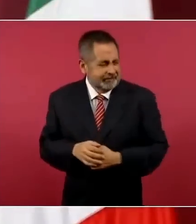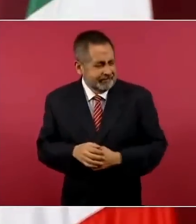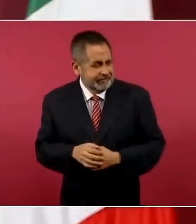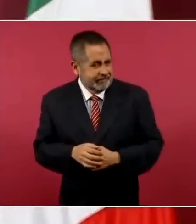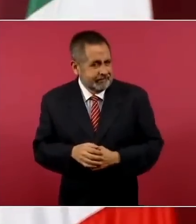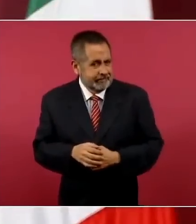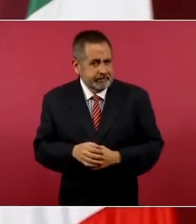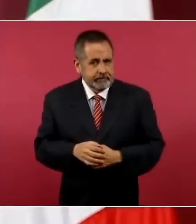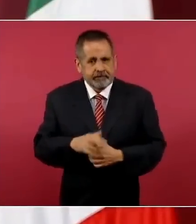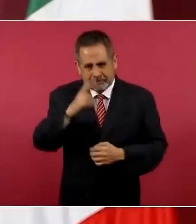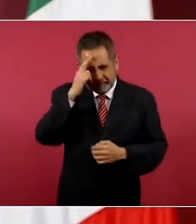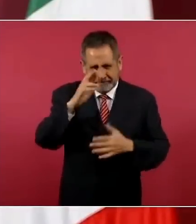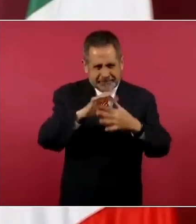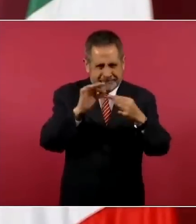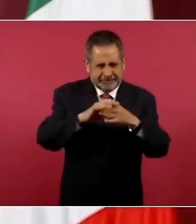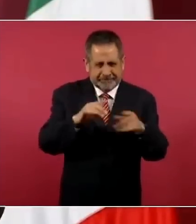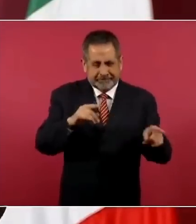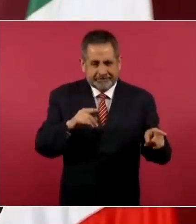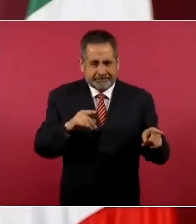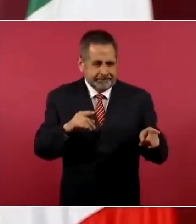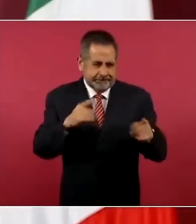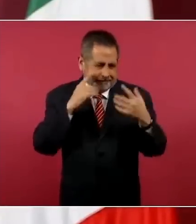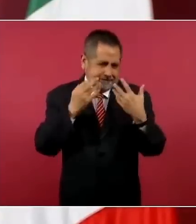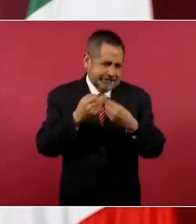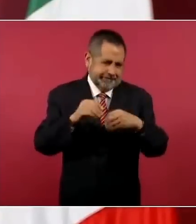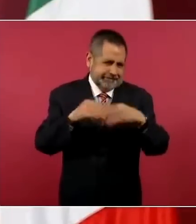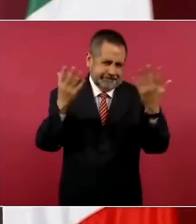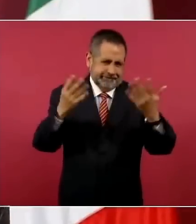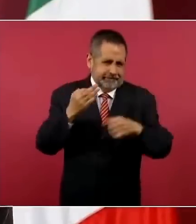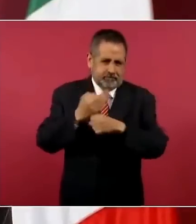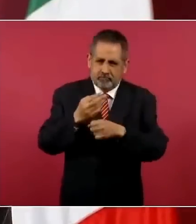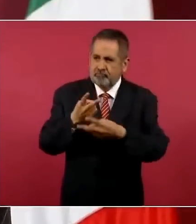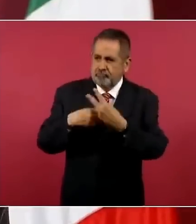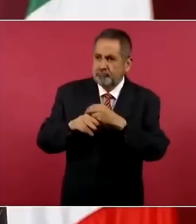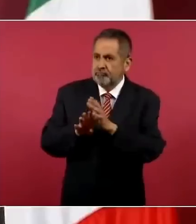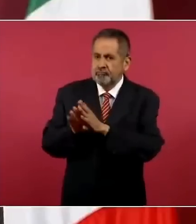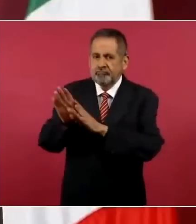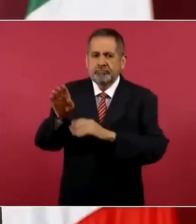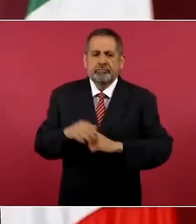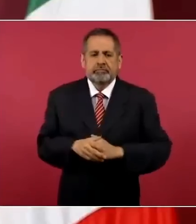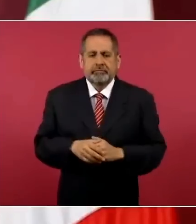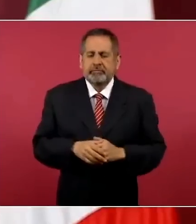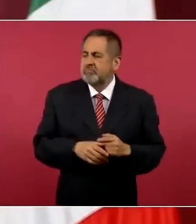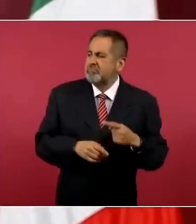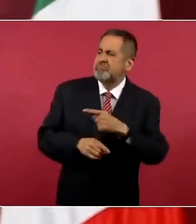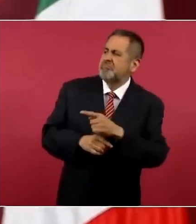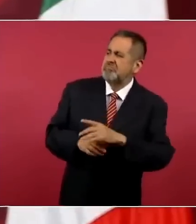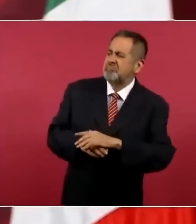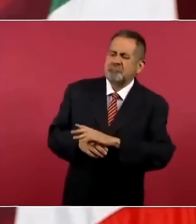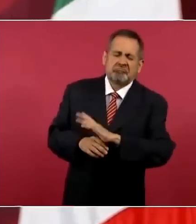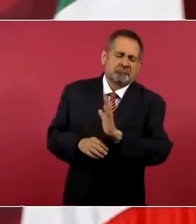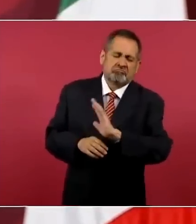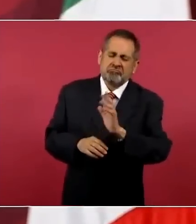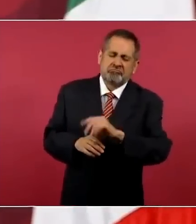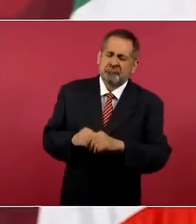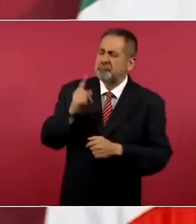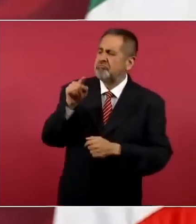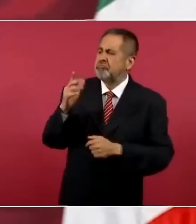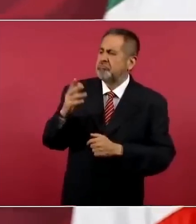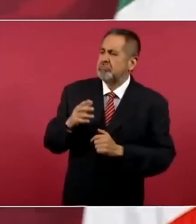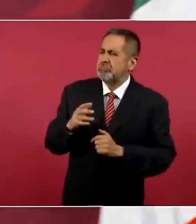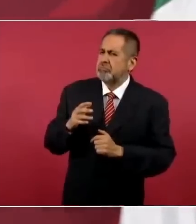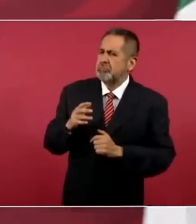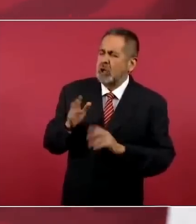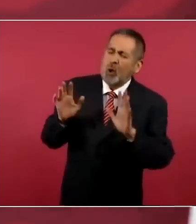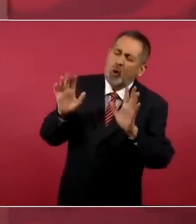que actualizar, porque era evidente de que estábamos creciendo, decía, bueno, va a crecer a